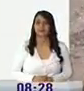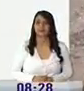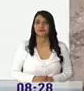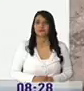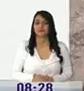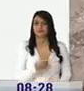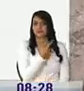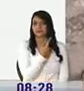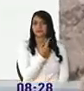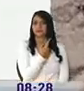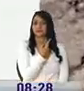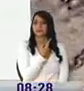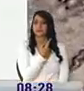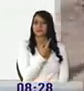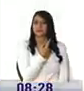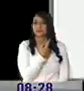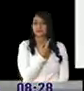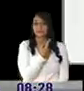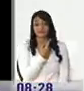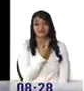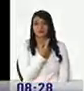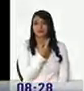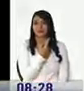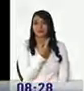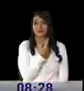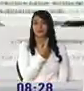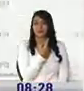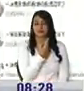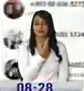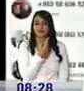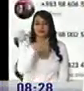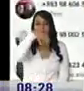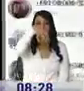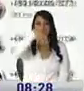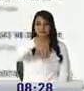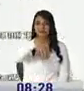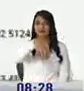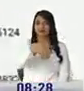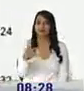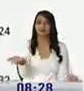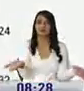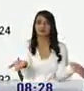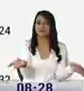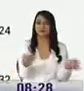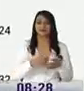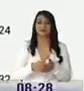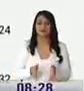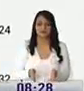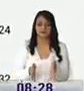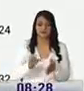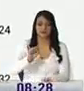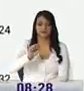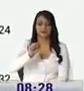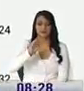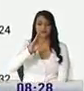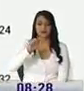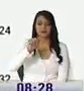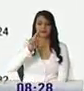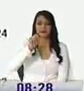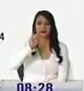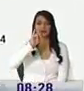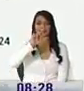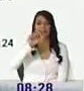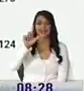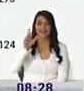Mire lo que ha mire dónde es esto calle sabanilla y de los mes